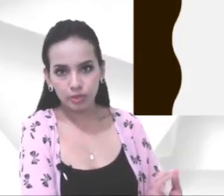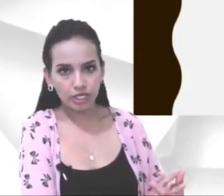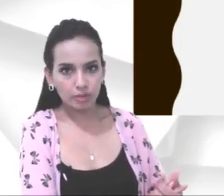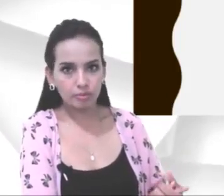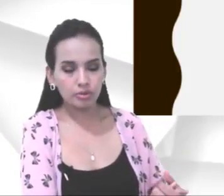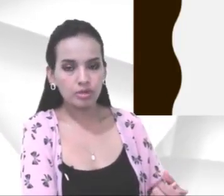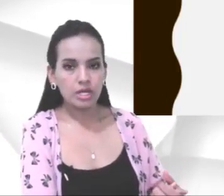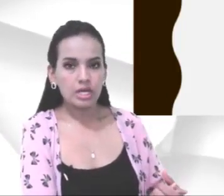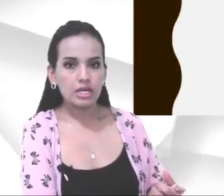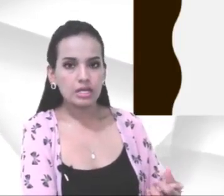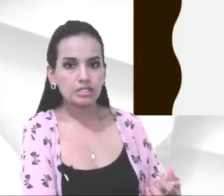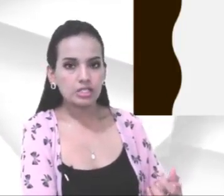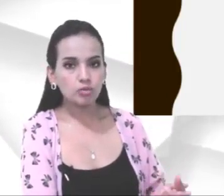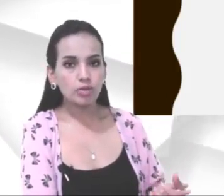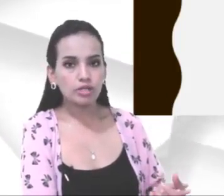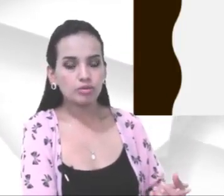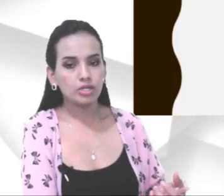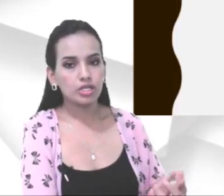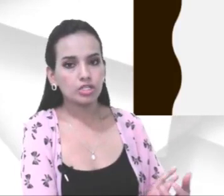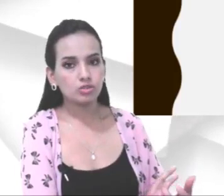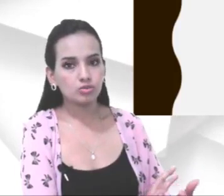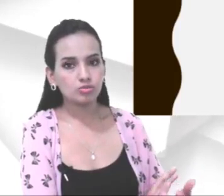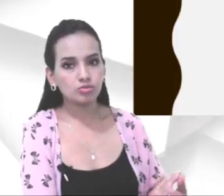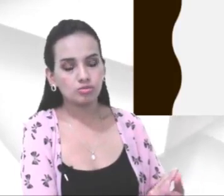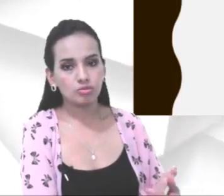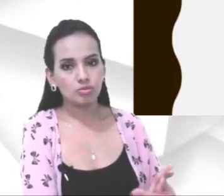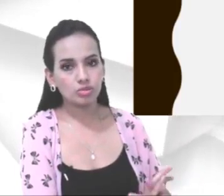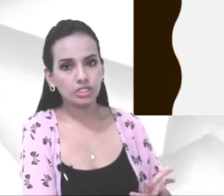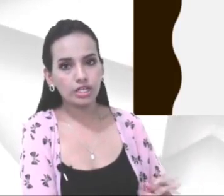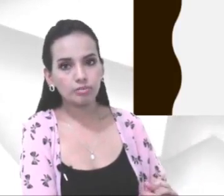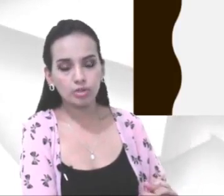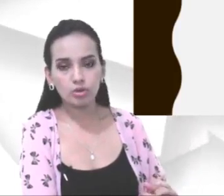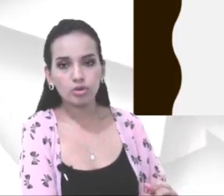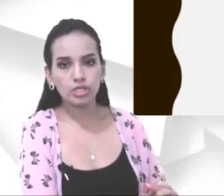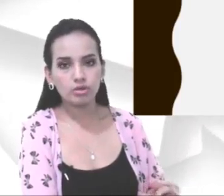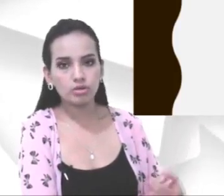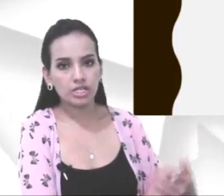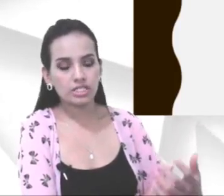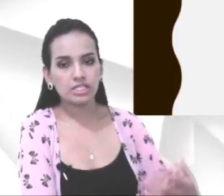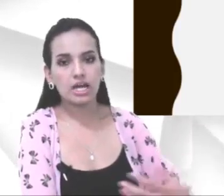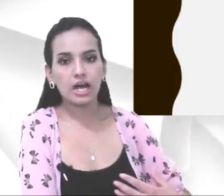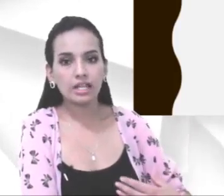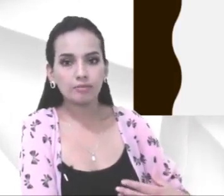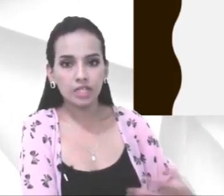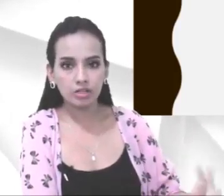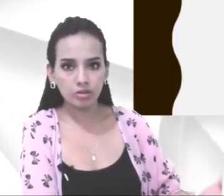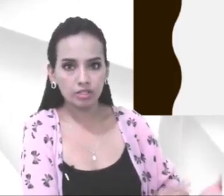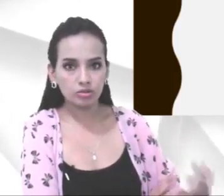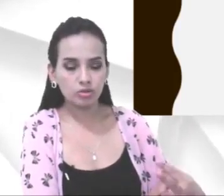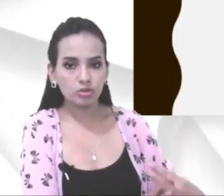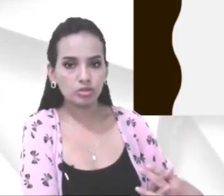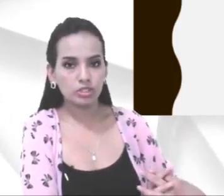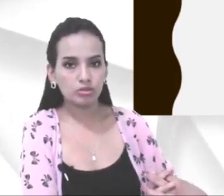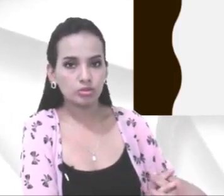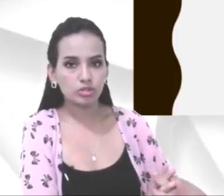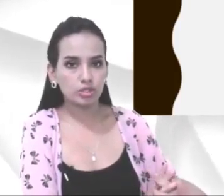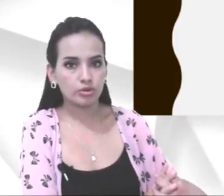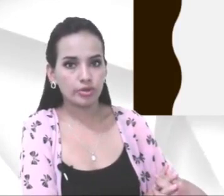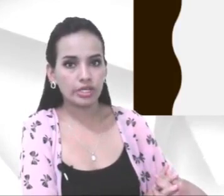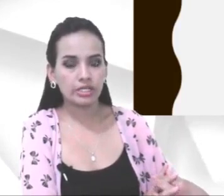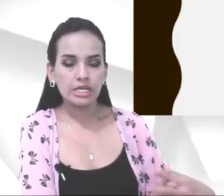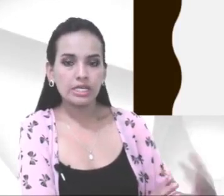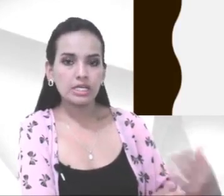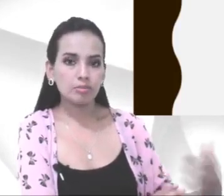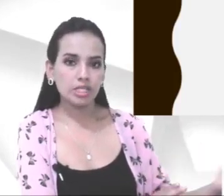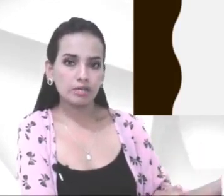así por ejemplo el ser humano es un ser biológico que es adaptado a todos los entornos que